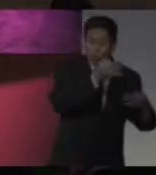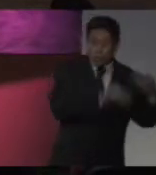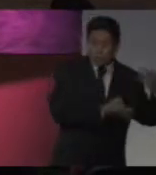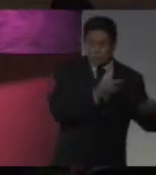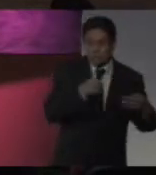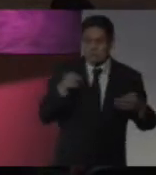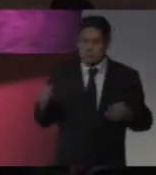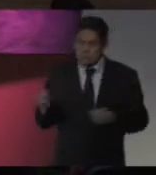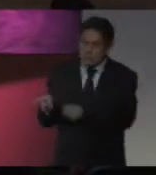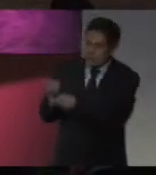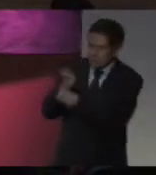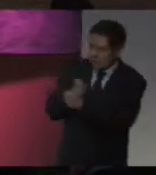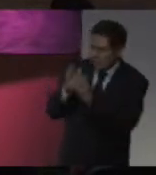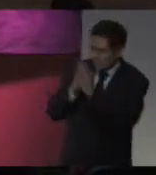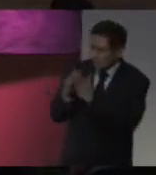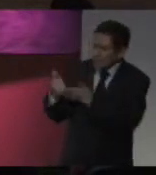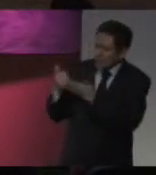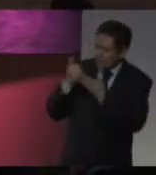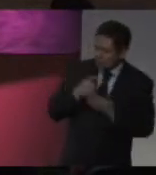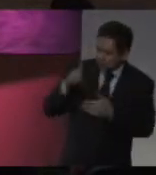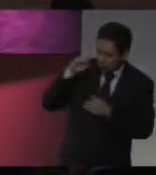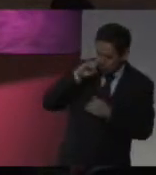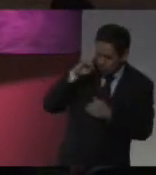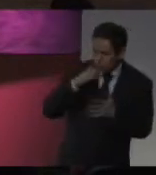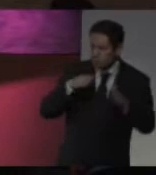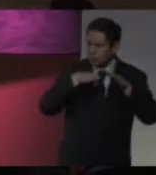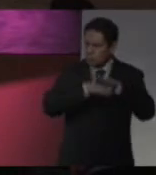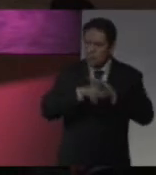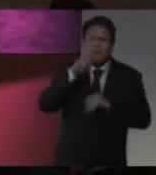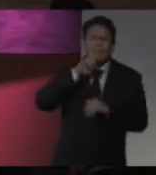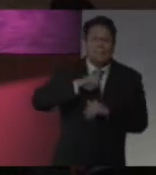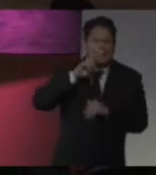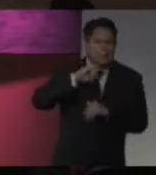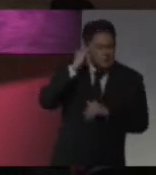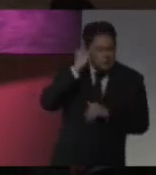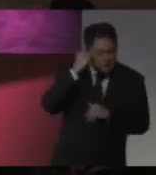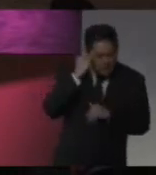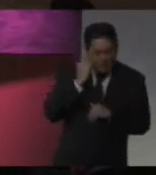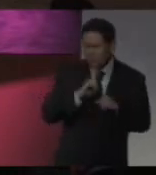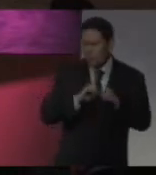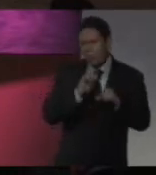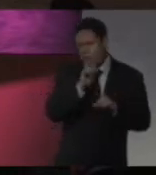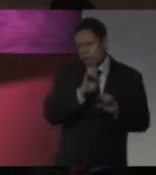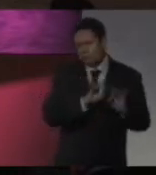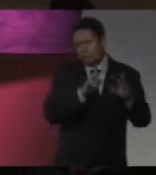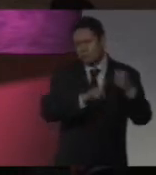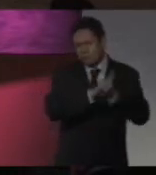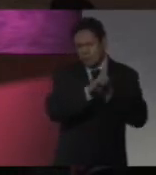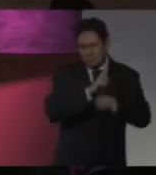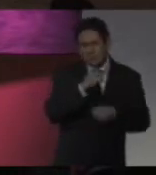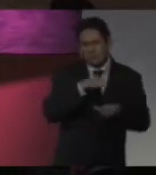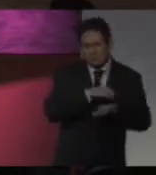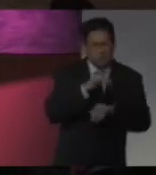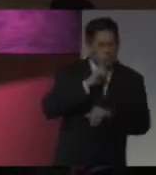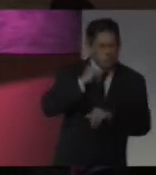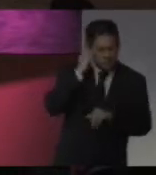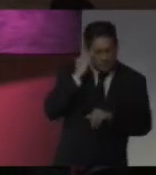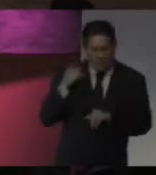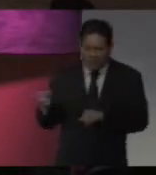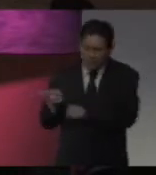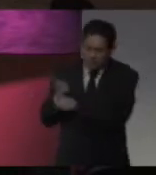sobre autoridades indígenas y mujeres indígenas. Se encuentra articulada al movimiento de mujeres indígenas